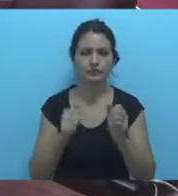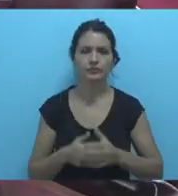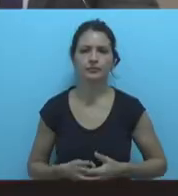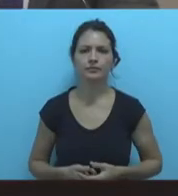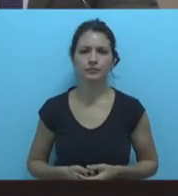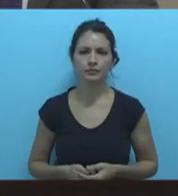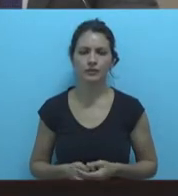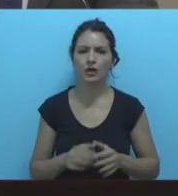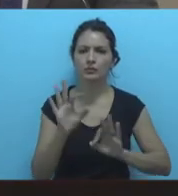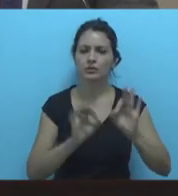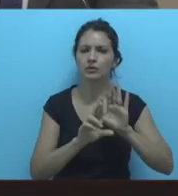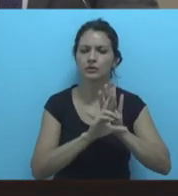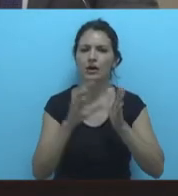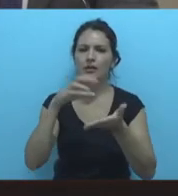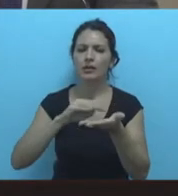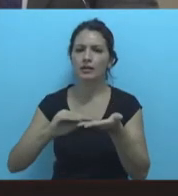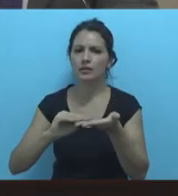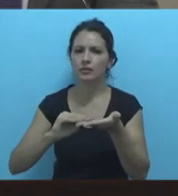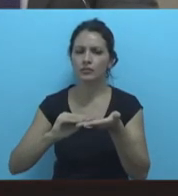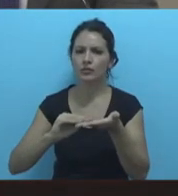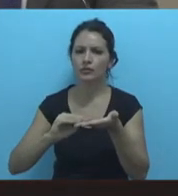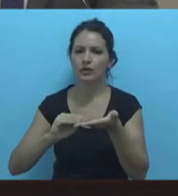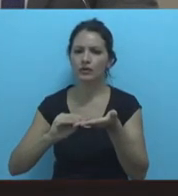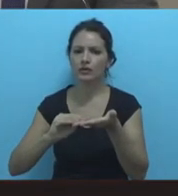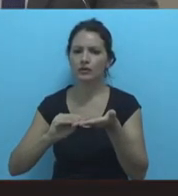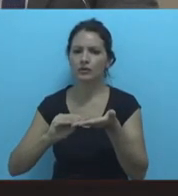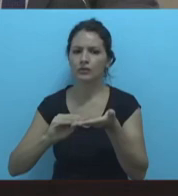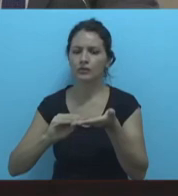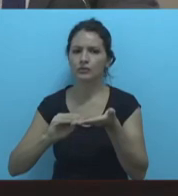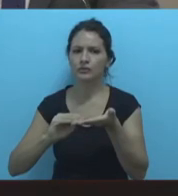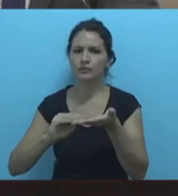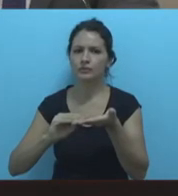Aprobado. Proyecto de resolución. La Cámara de Diputados de la provincia resuelve.